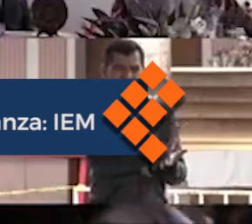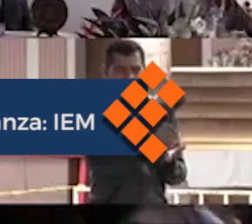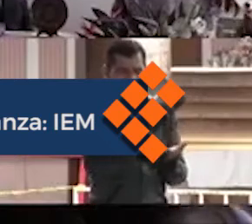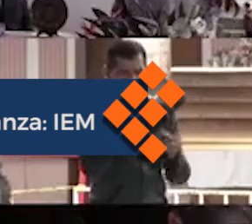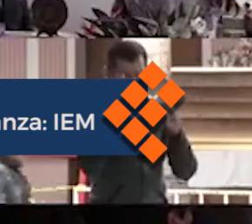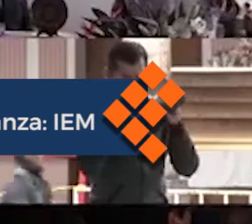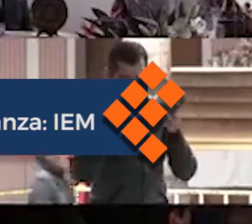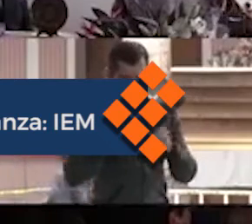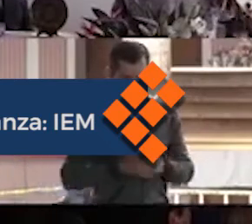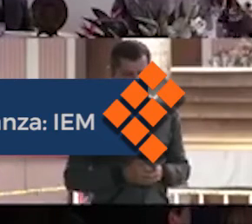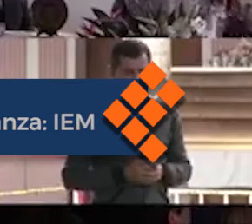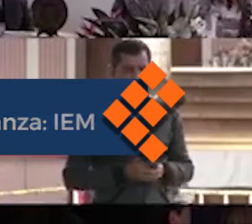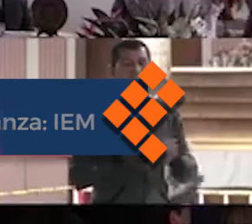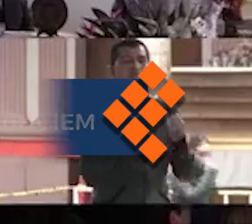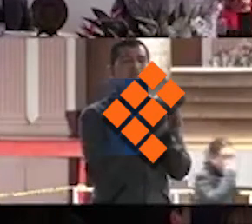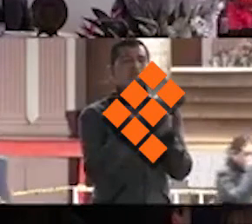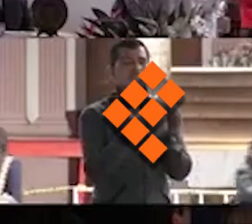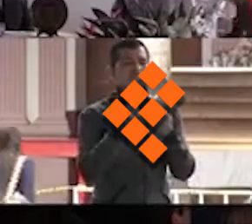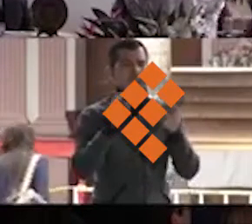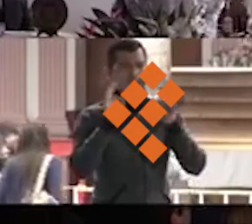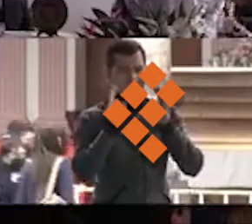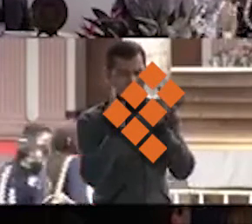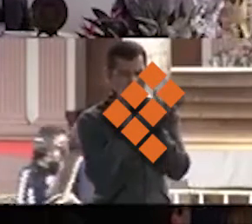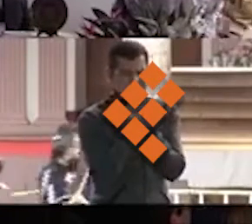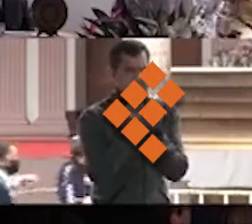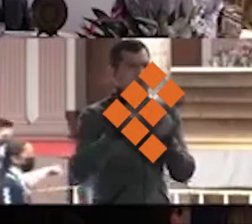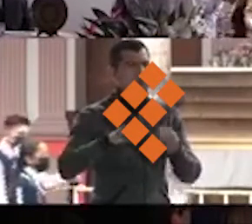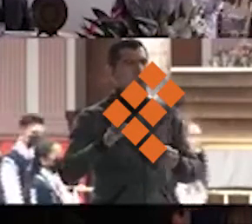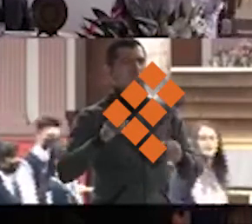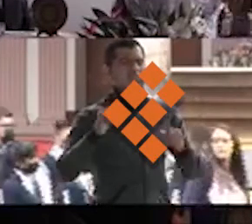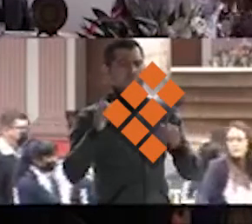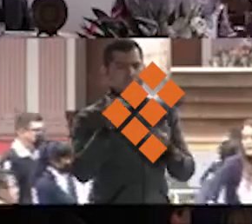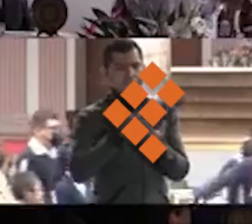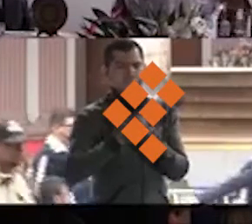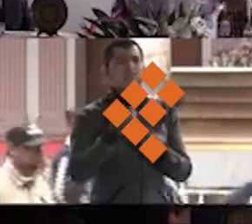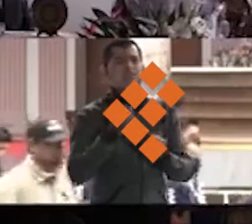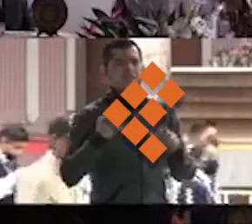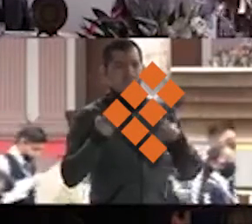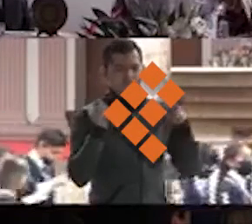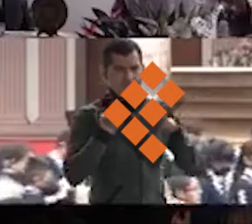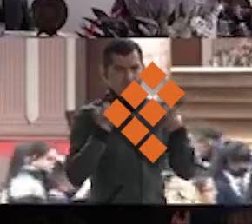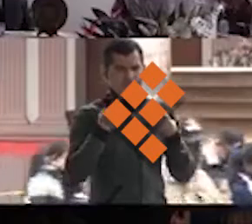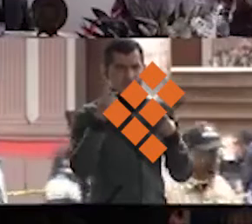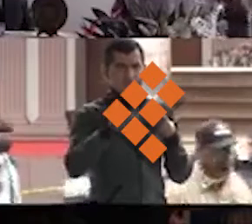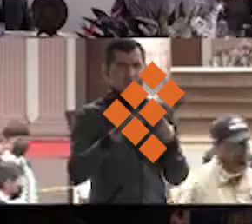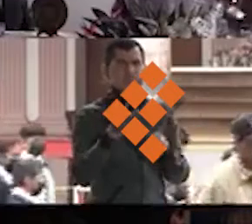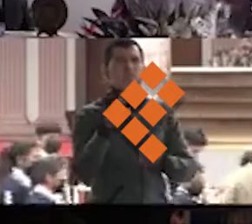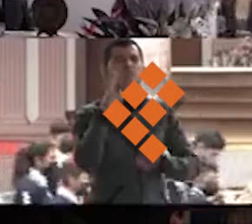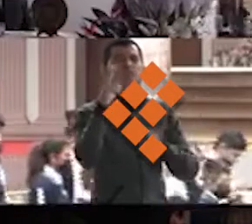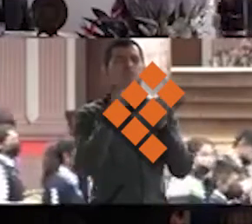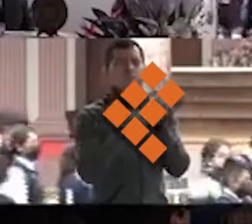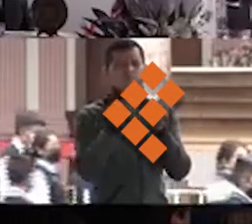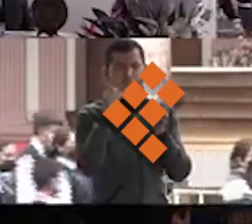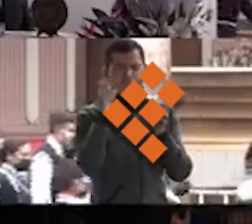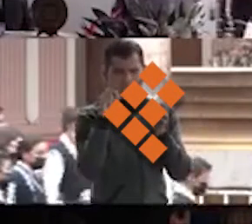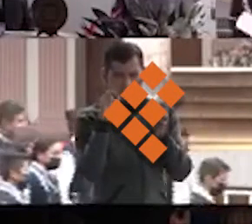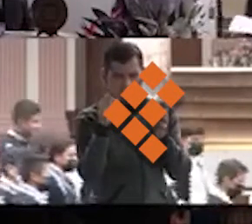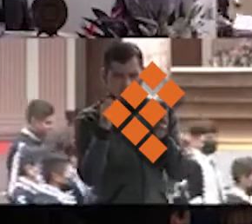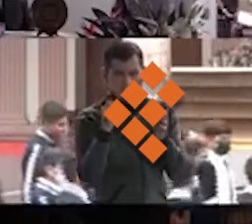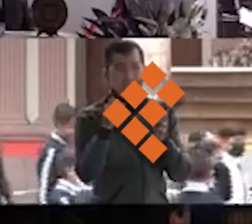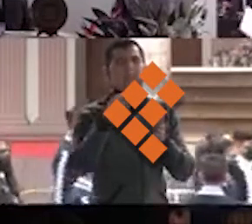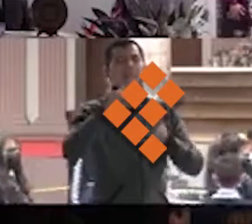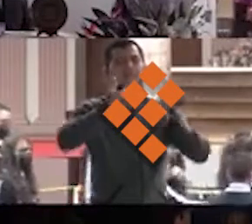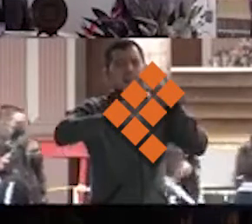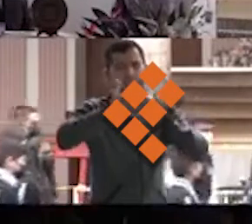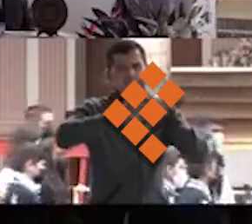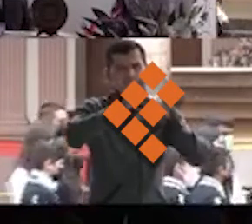recordar que, en términos de la formación de una ciudadanía temprana, la propia ENCUSI 2020 muestra que en el rango de 15 a 17